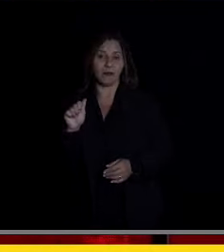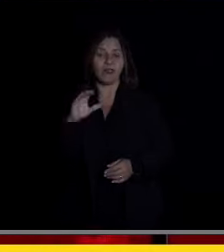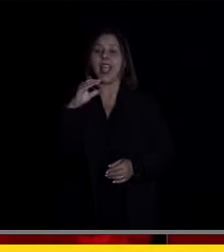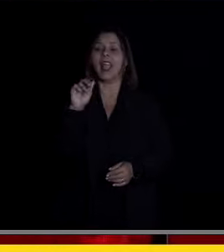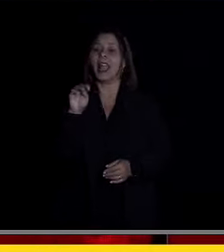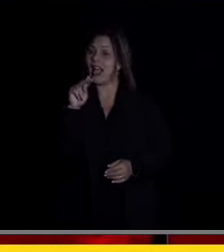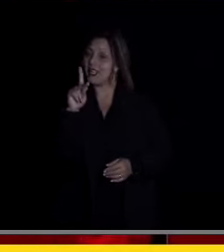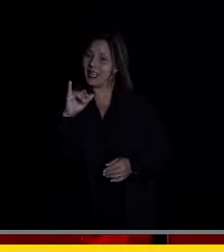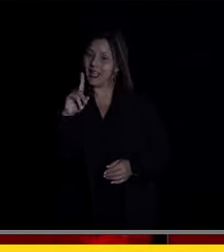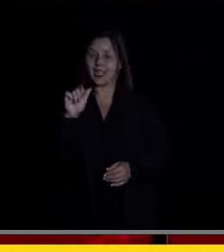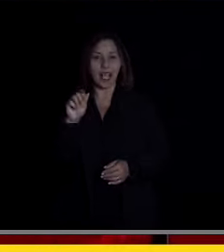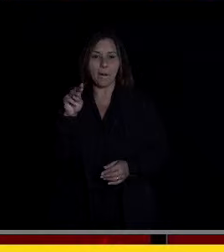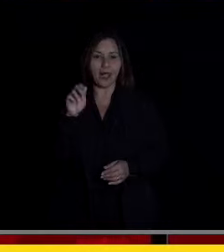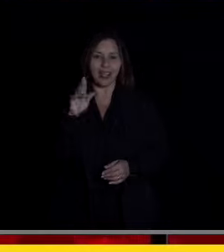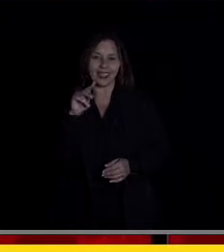Cándida Martínez, Candy,